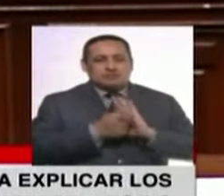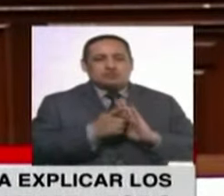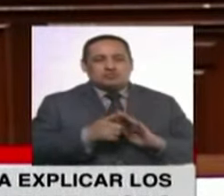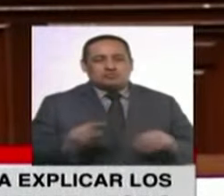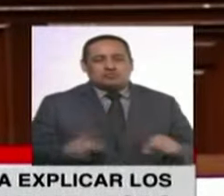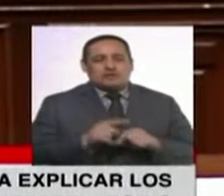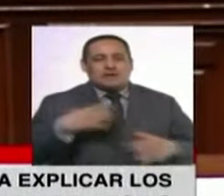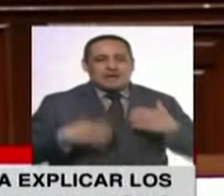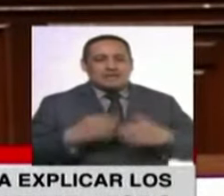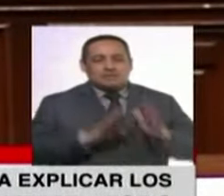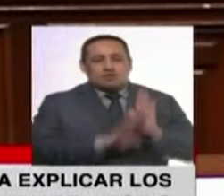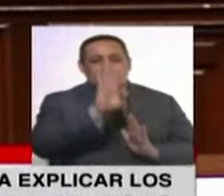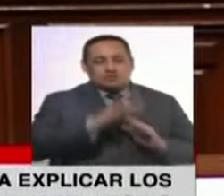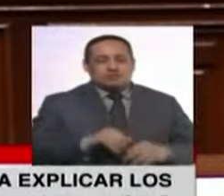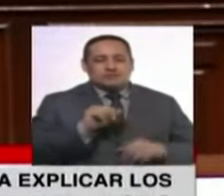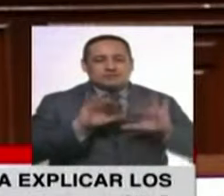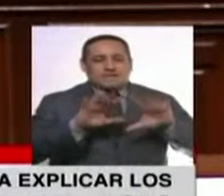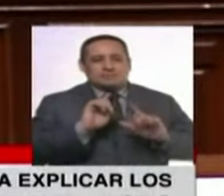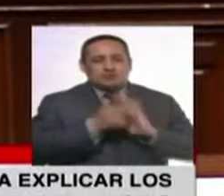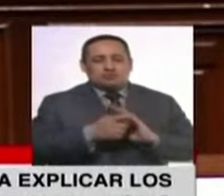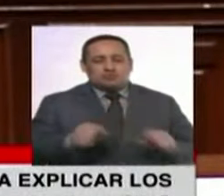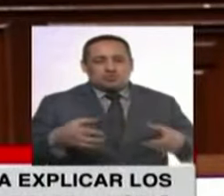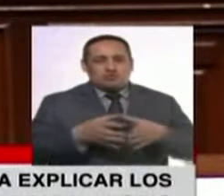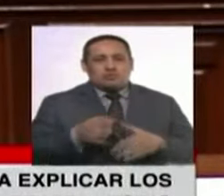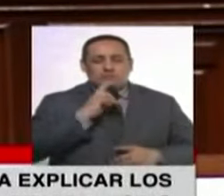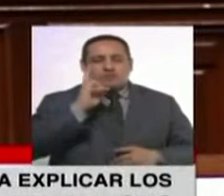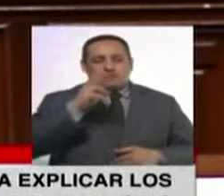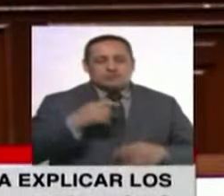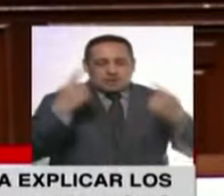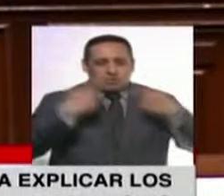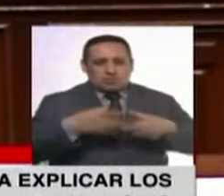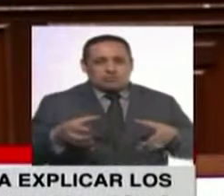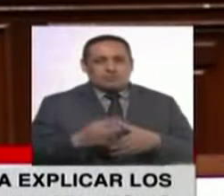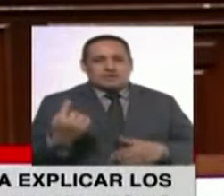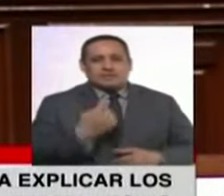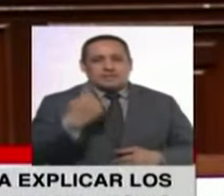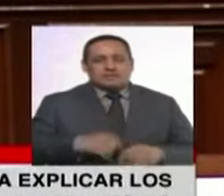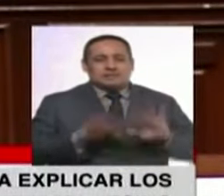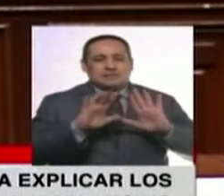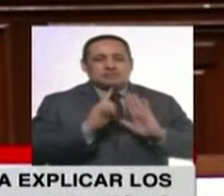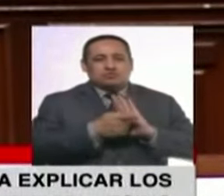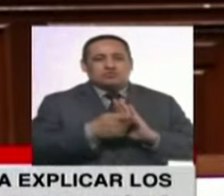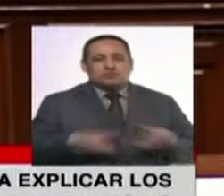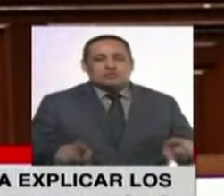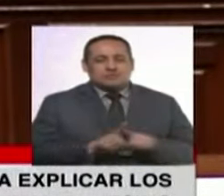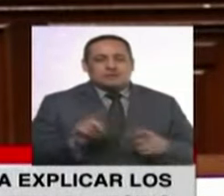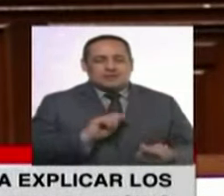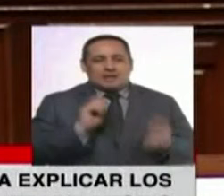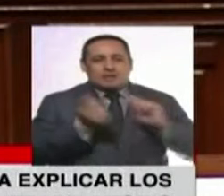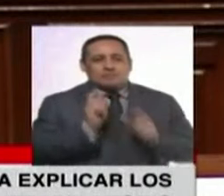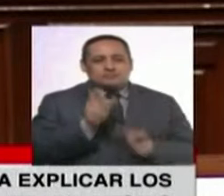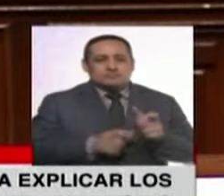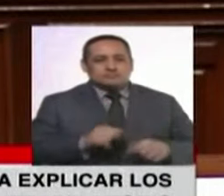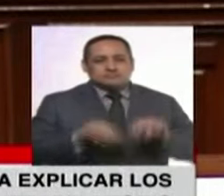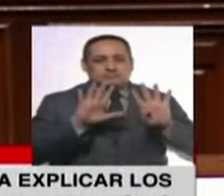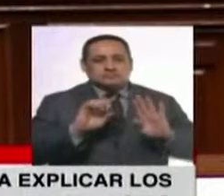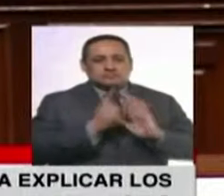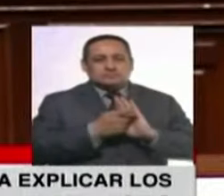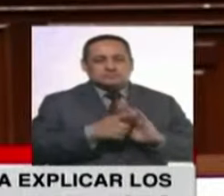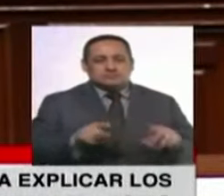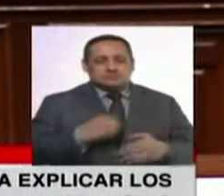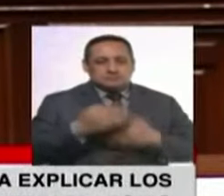Alianza para el progreso 10 minutos bloque magisteral de concertación nacional 10 minutos renovación popular 9 minutos